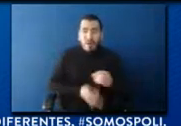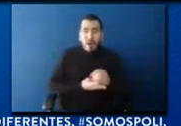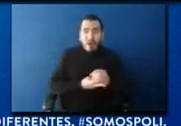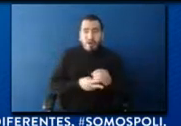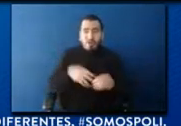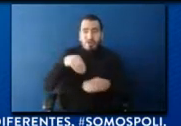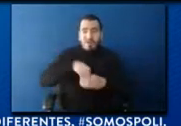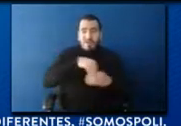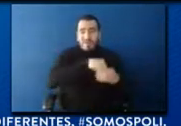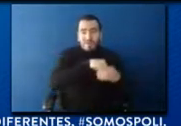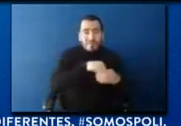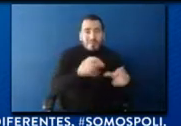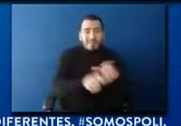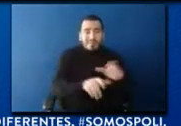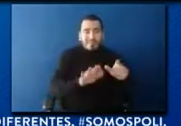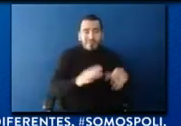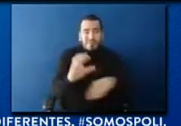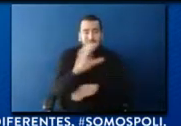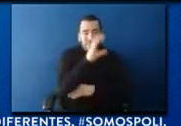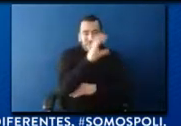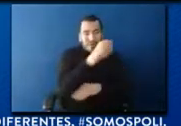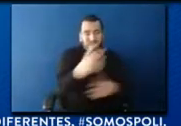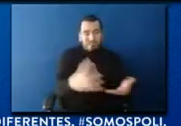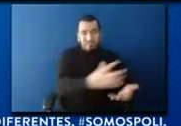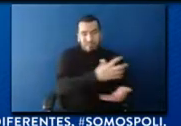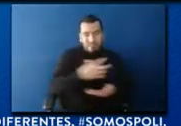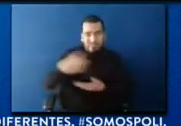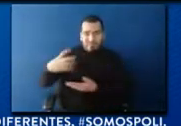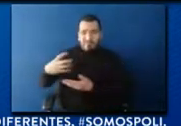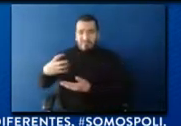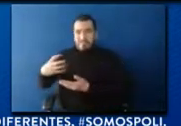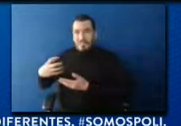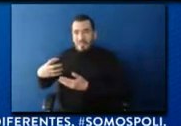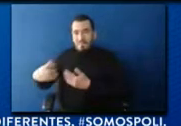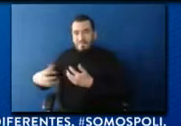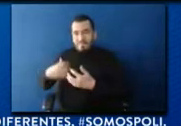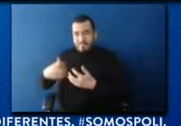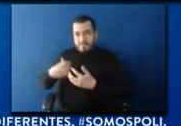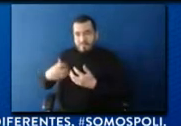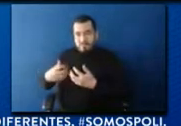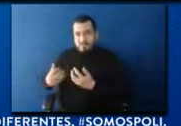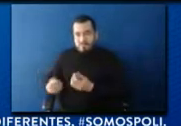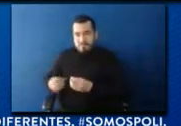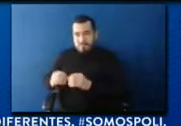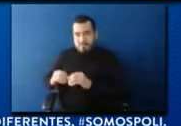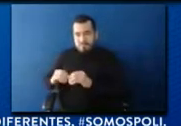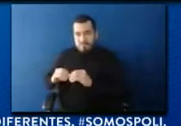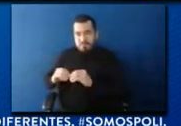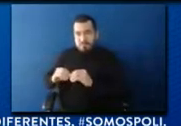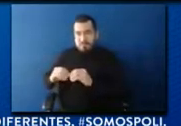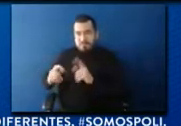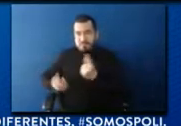está allá. Es una industria que vive de apalancamiento, así está construida en el mundo. Entonces, por favor,